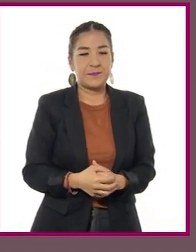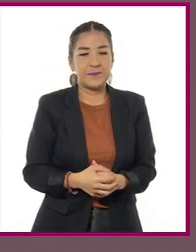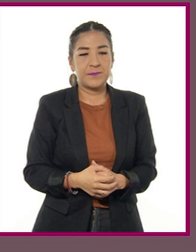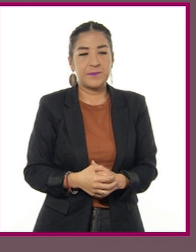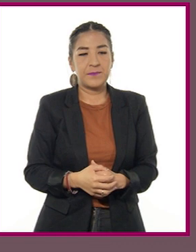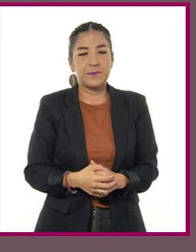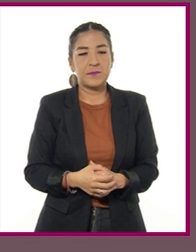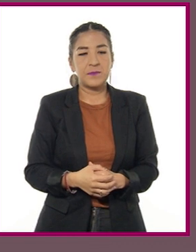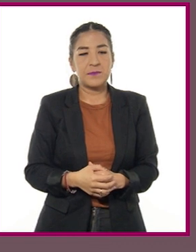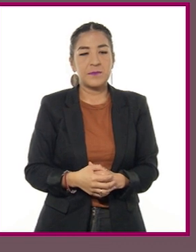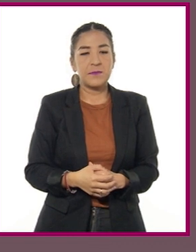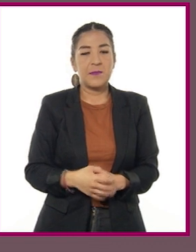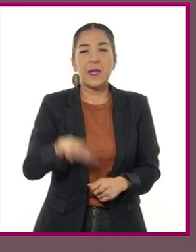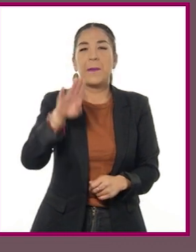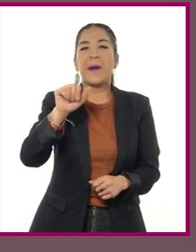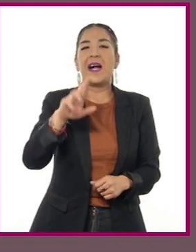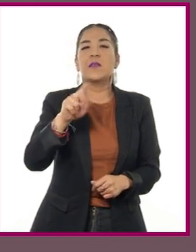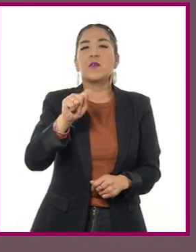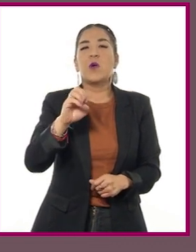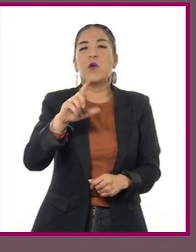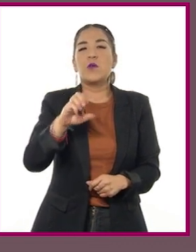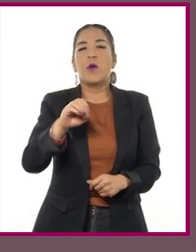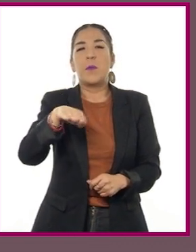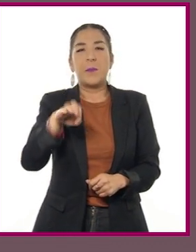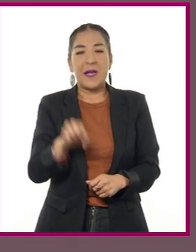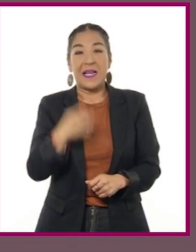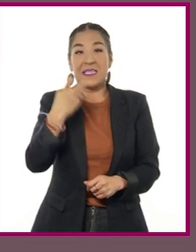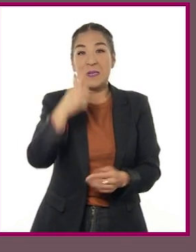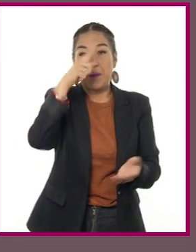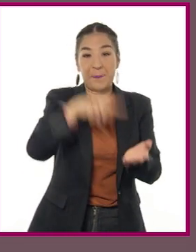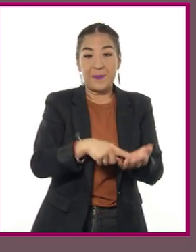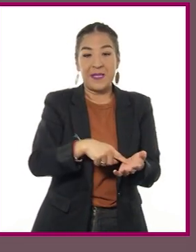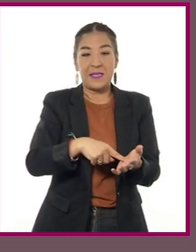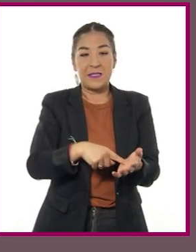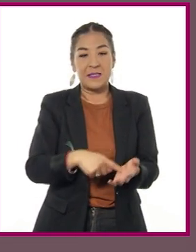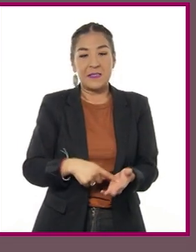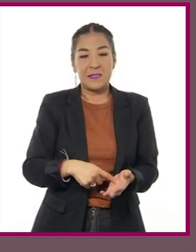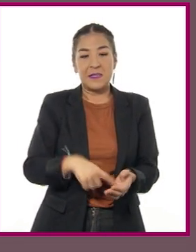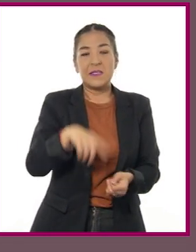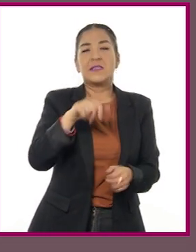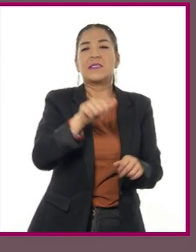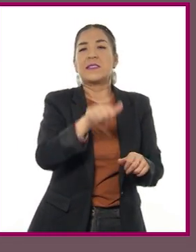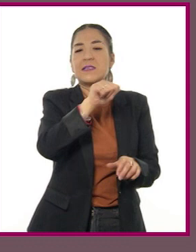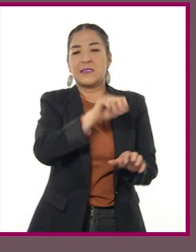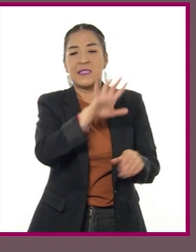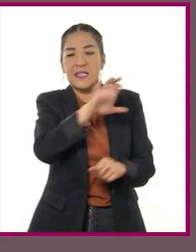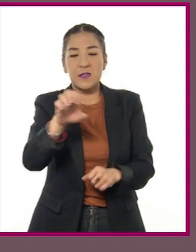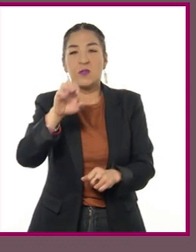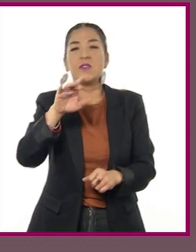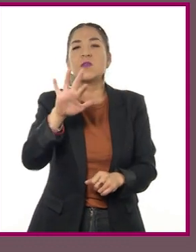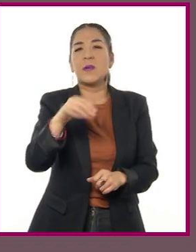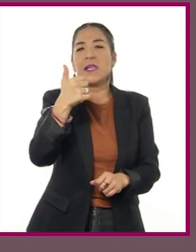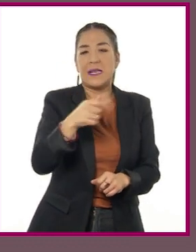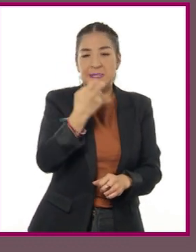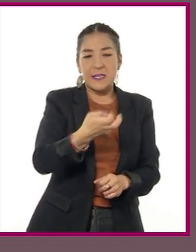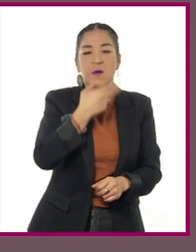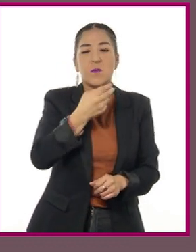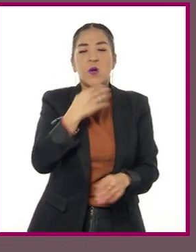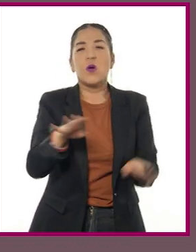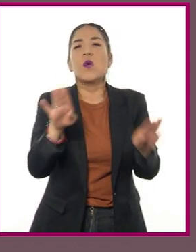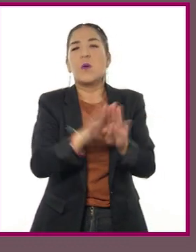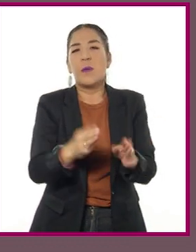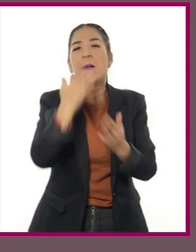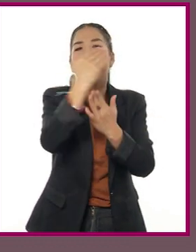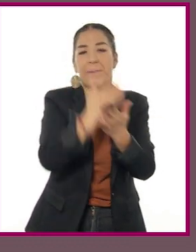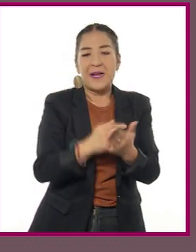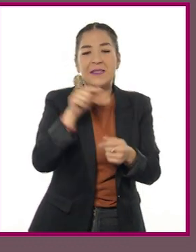Bartolomé de Medina, en 1556, descubrió el método llamado beneficio de patio, menos